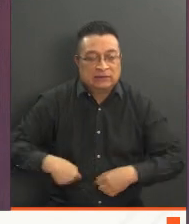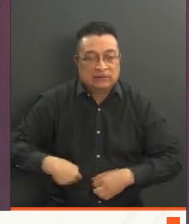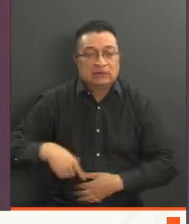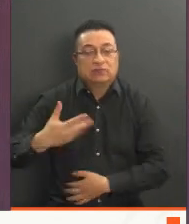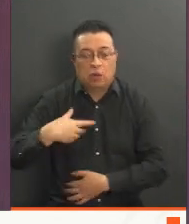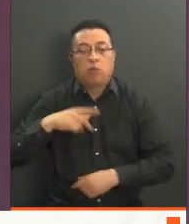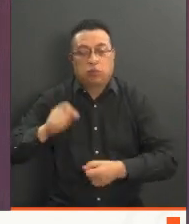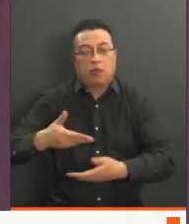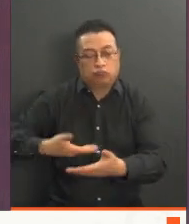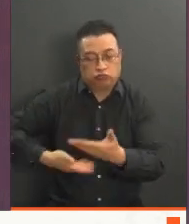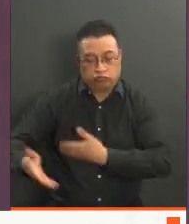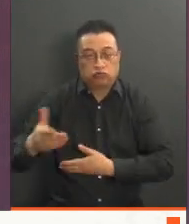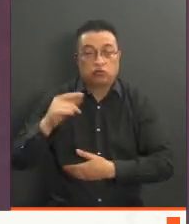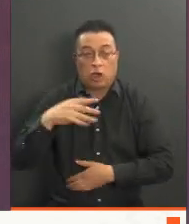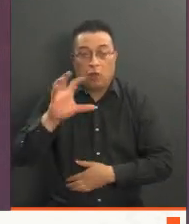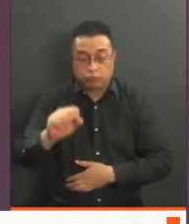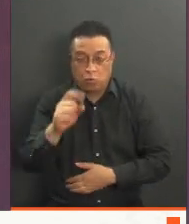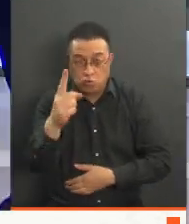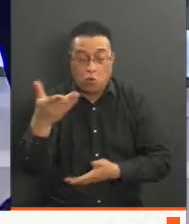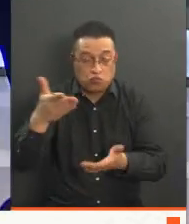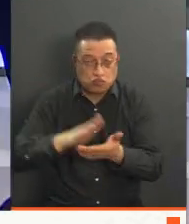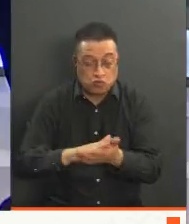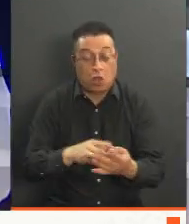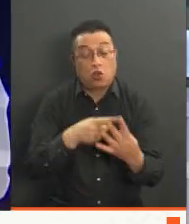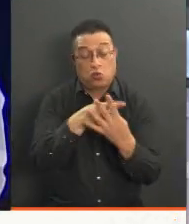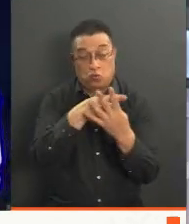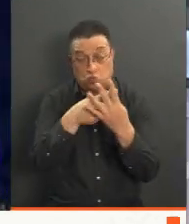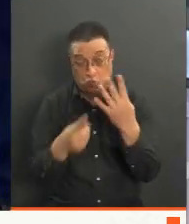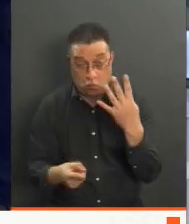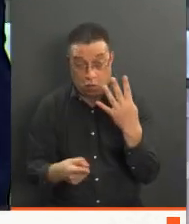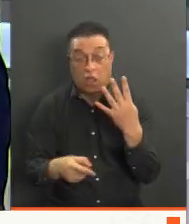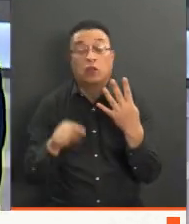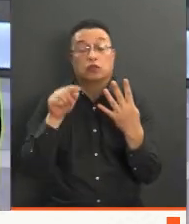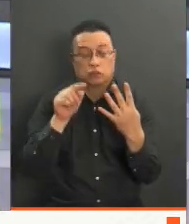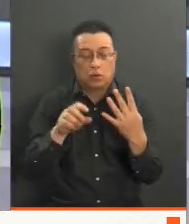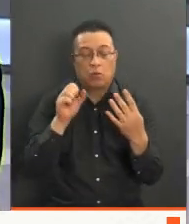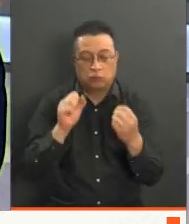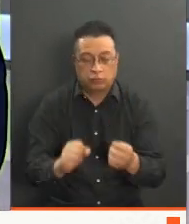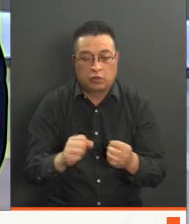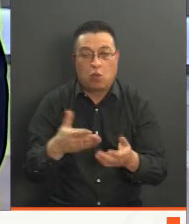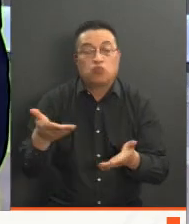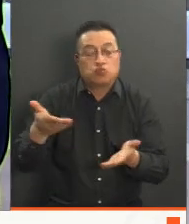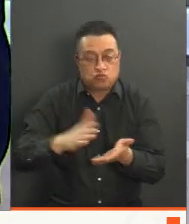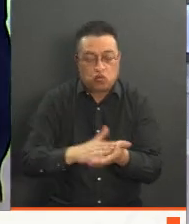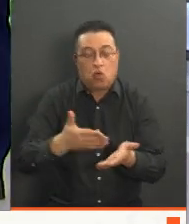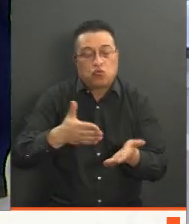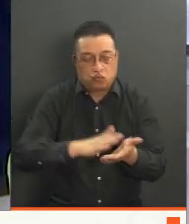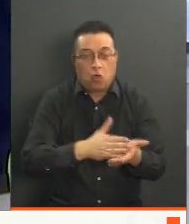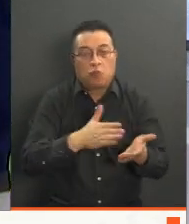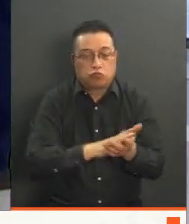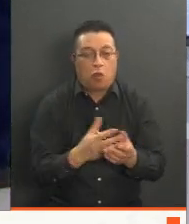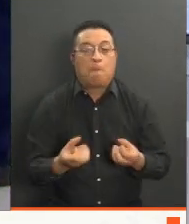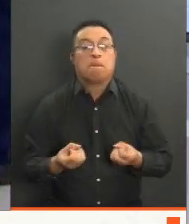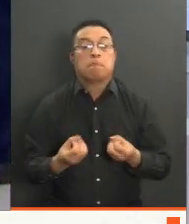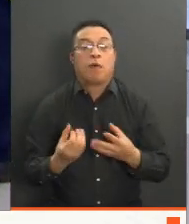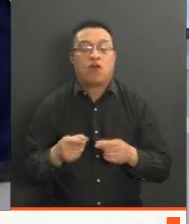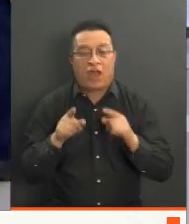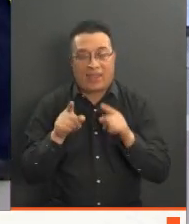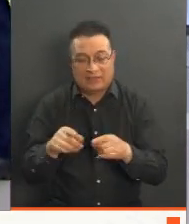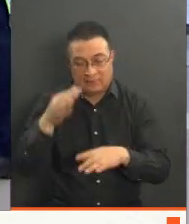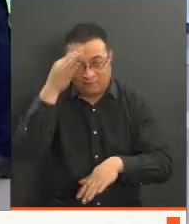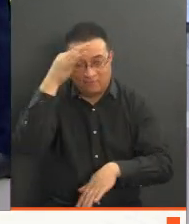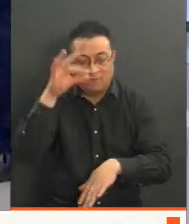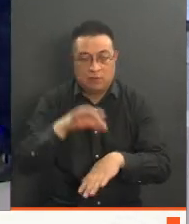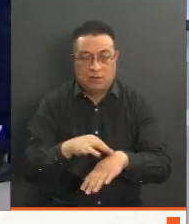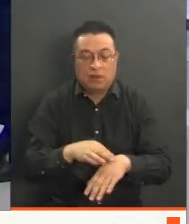una muerte y 4 casos que probablemente son muertes causadas por esta enfermedad. En ya, estos